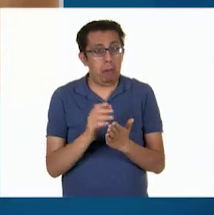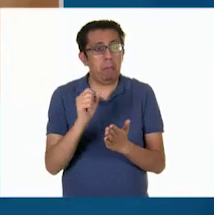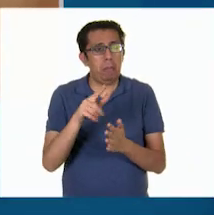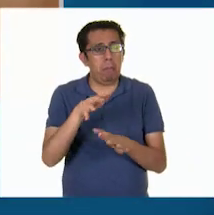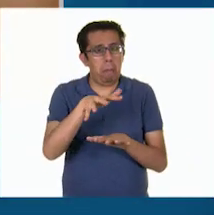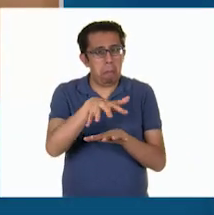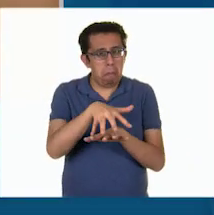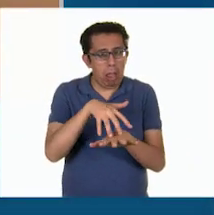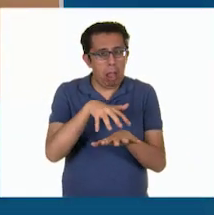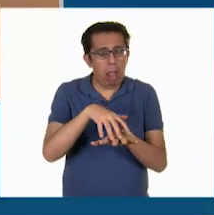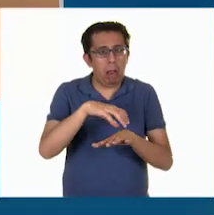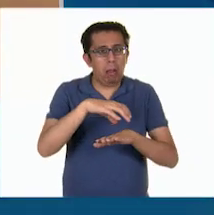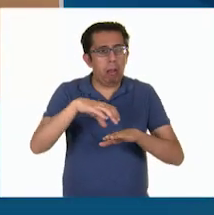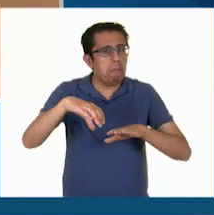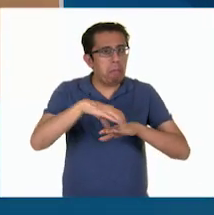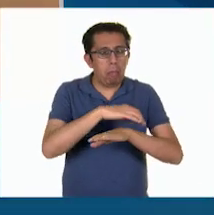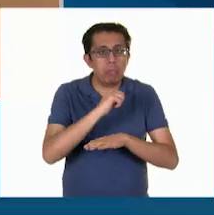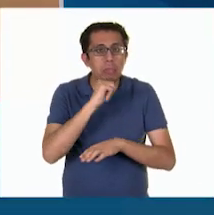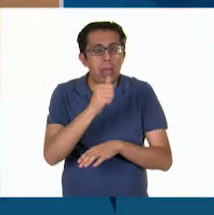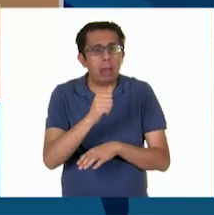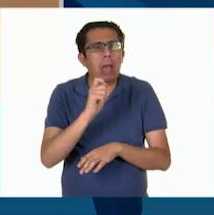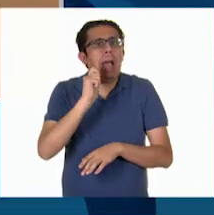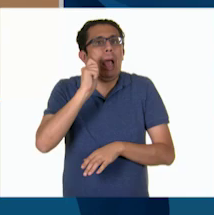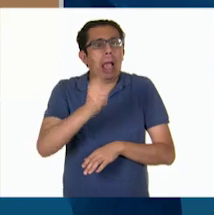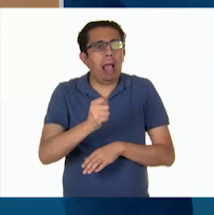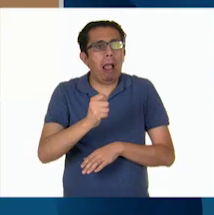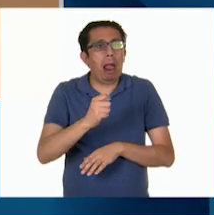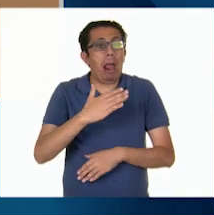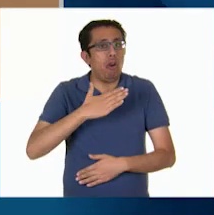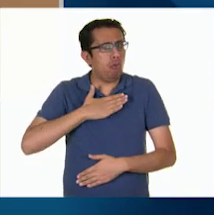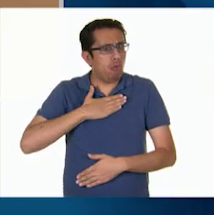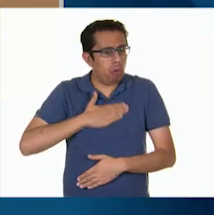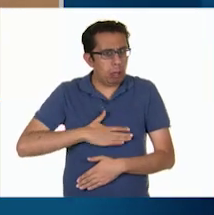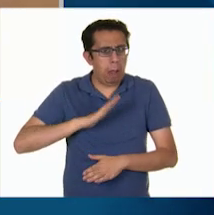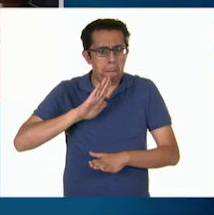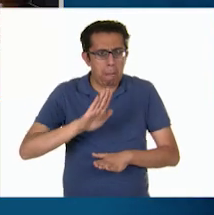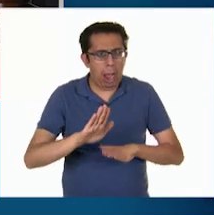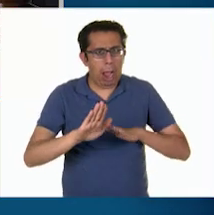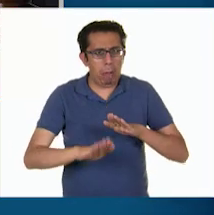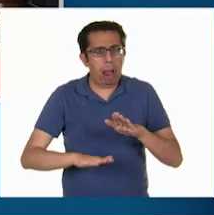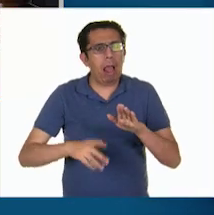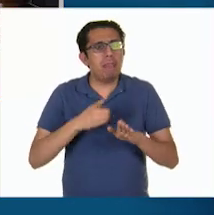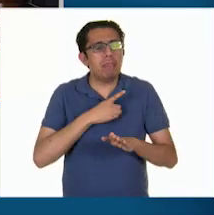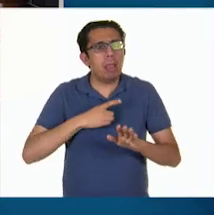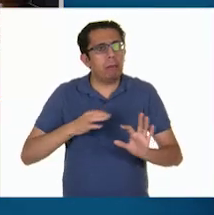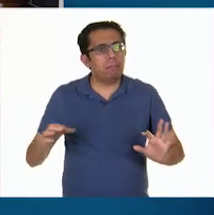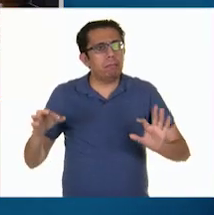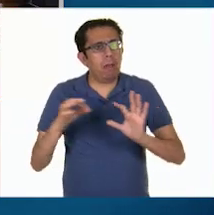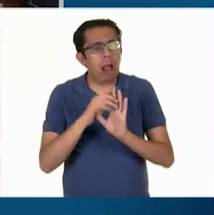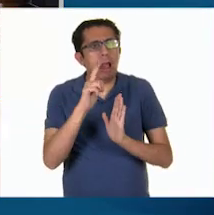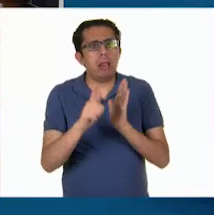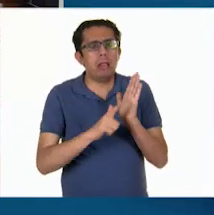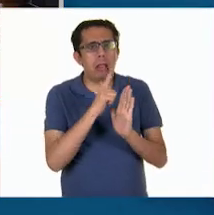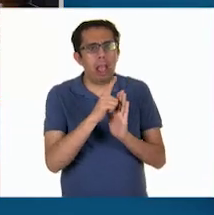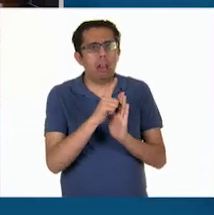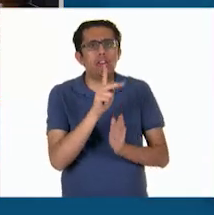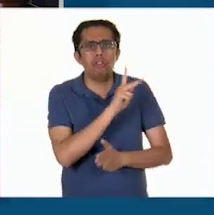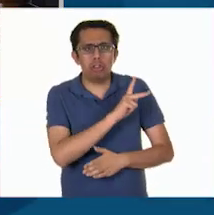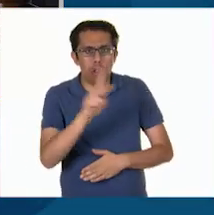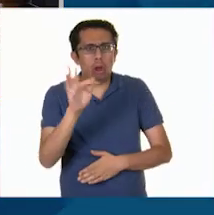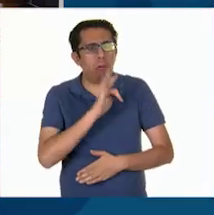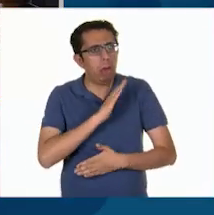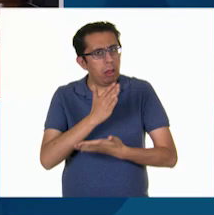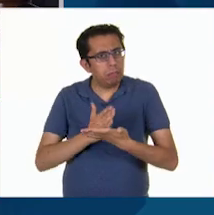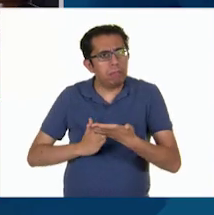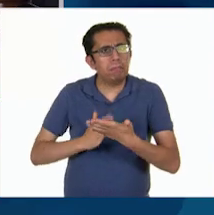descalzos representa que a cada paso la justicia tiene que estar sustentada en la ley y que tiene que ser accesible a todo aquel que la